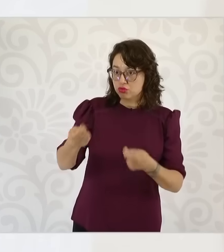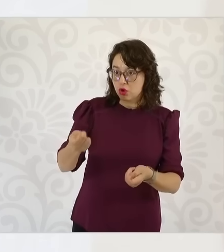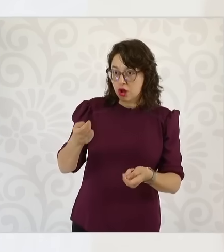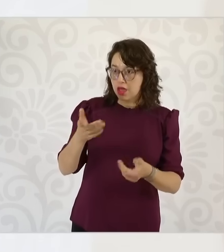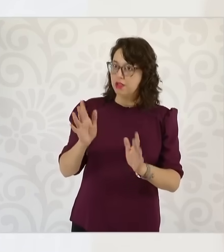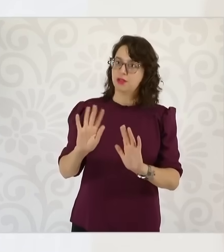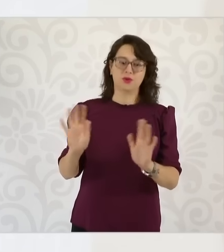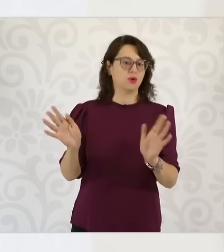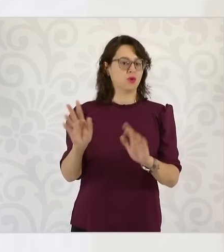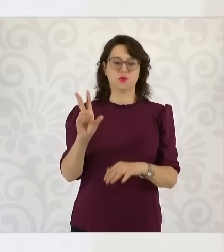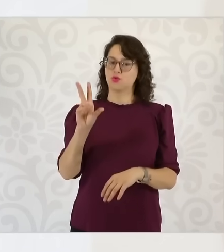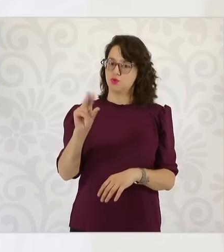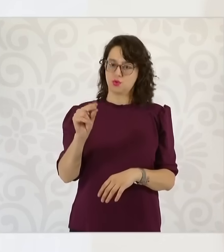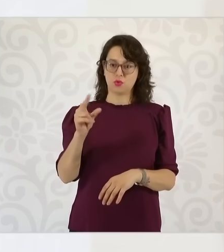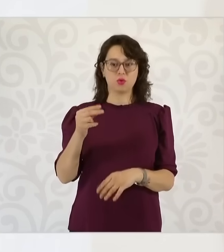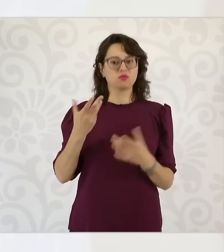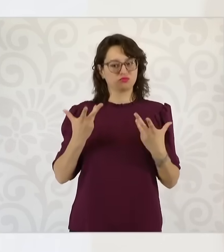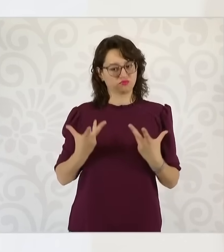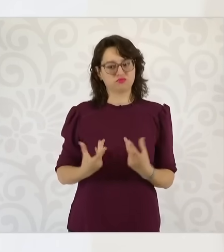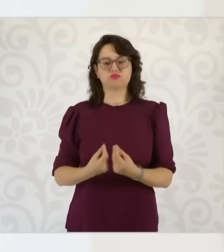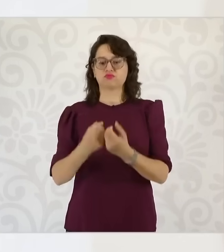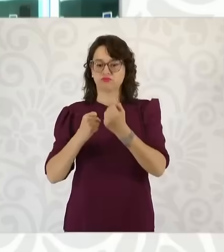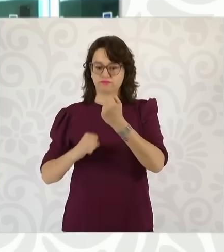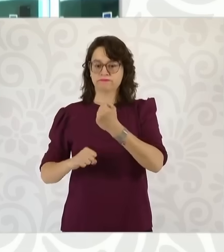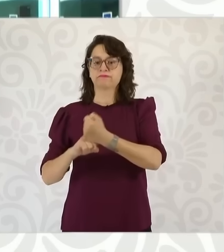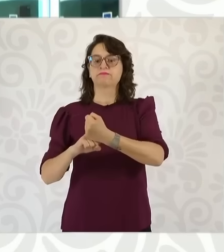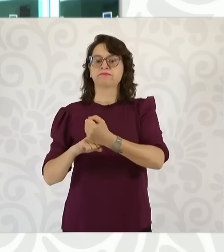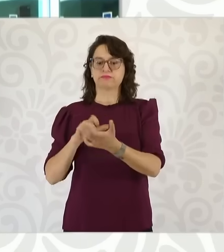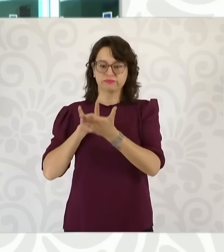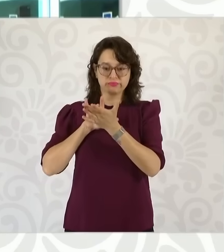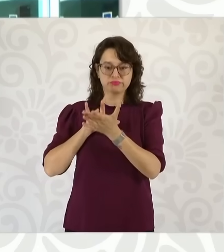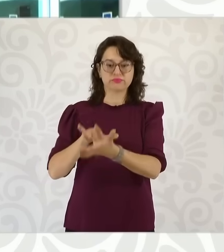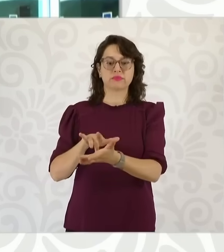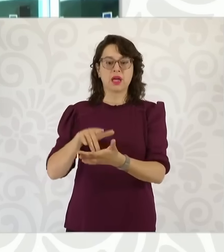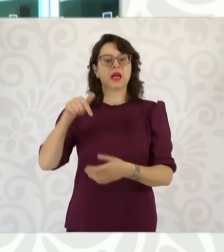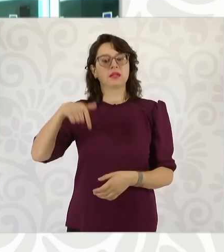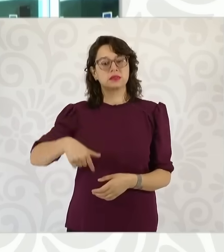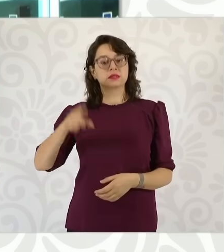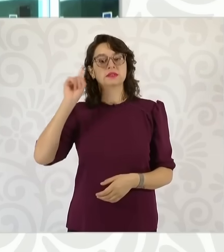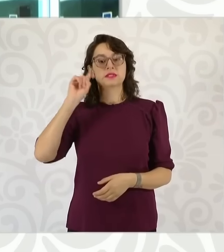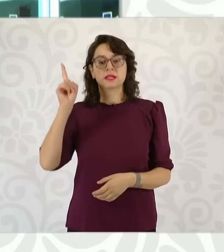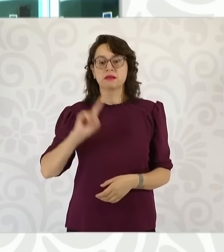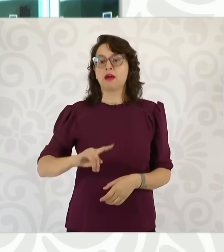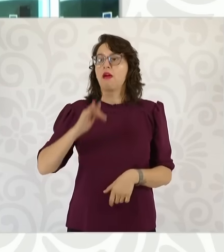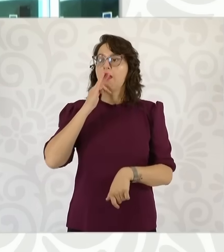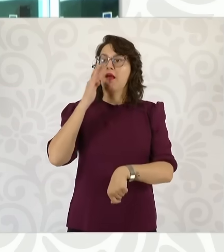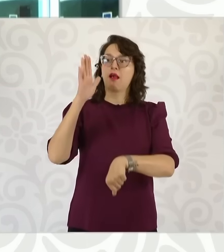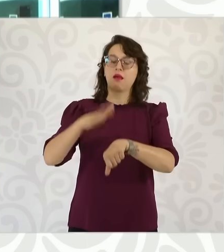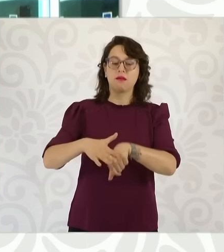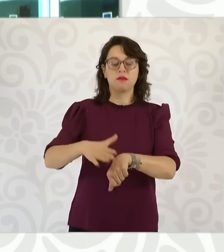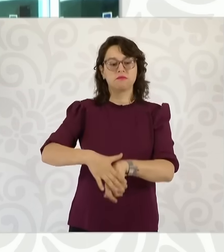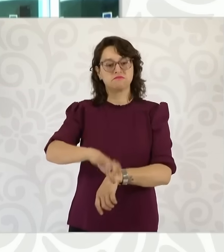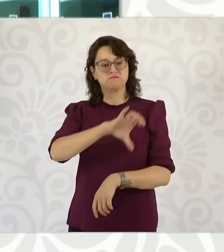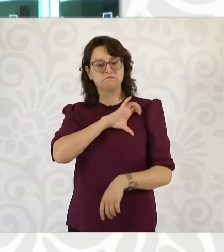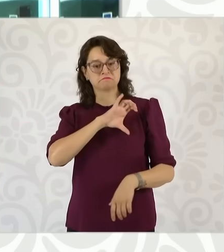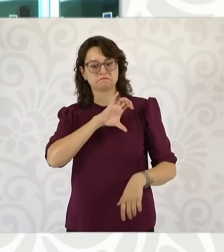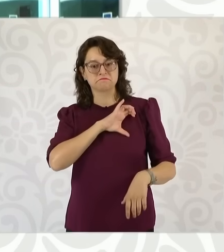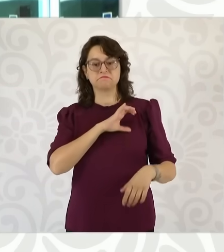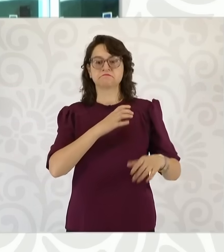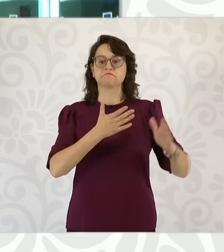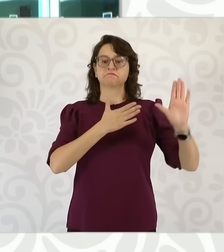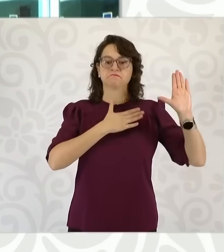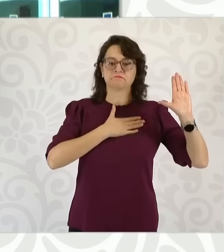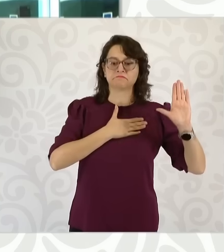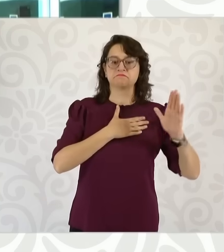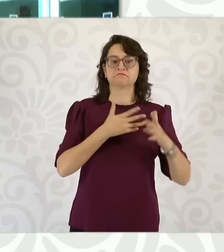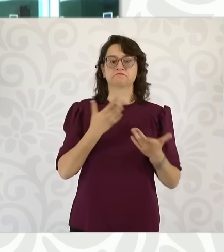de país, y desde Zacatecas queremos decirle una vez más todo nuestro cariño, nuestro compromiso y toda nuestra lealtad